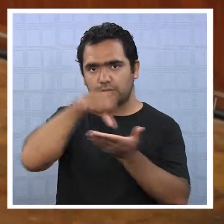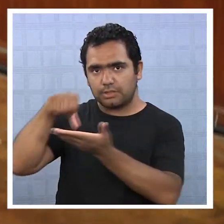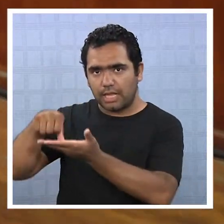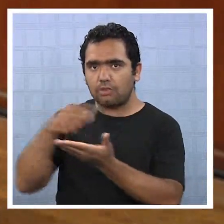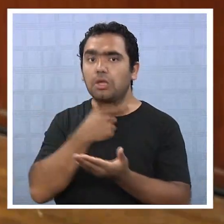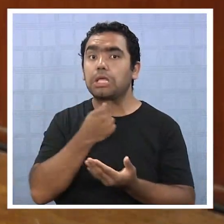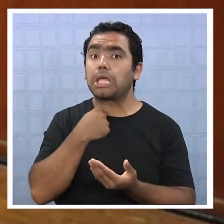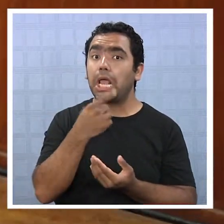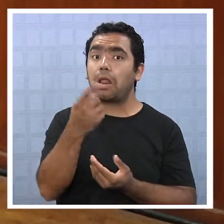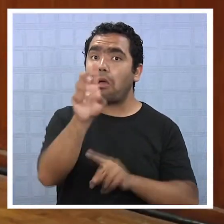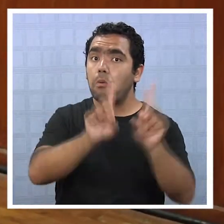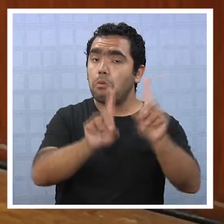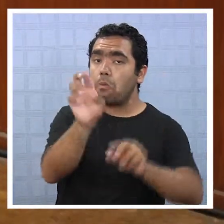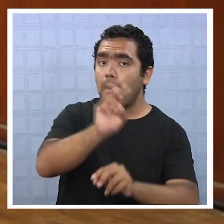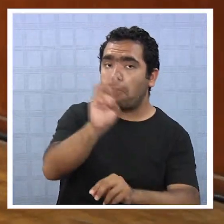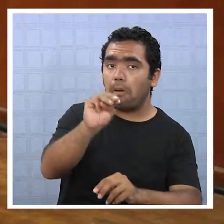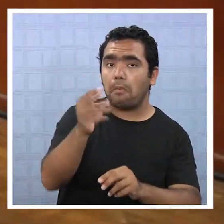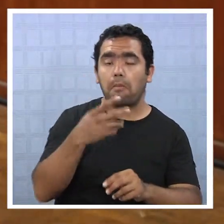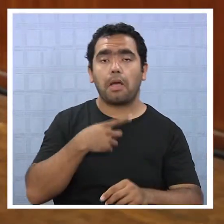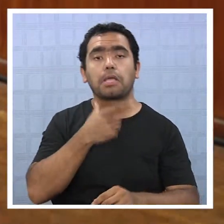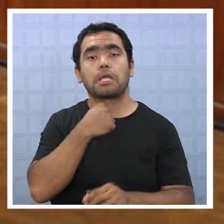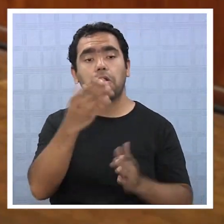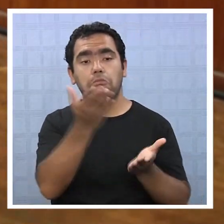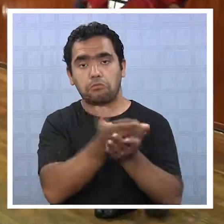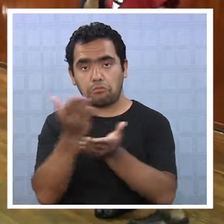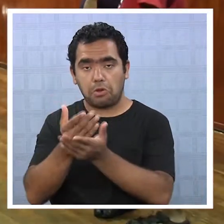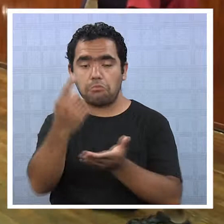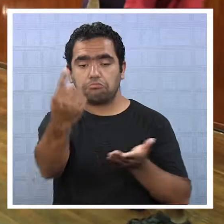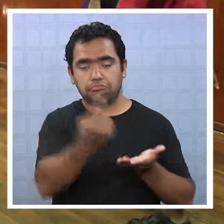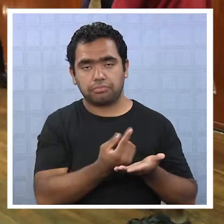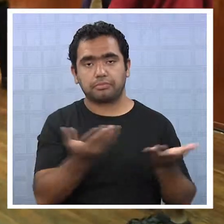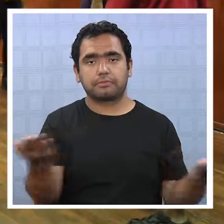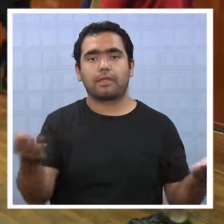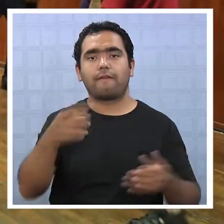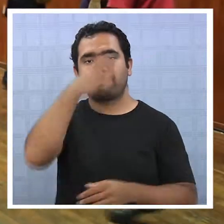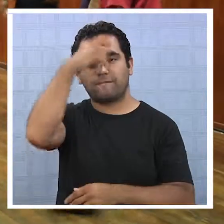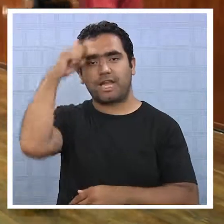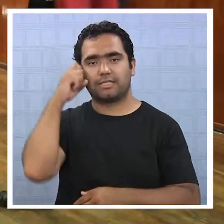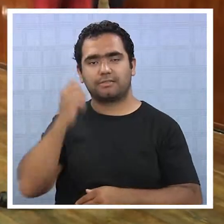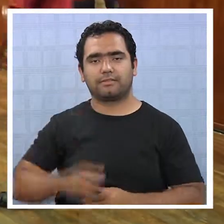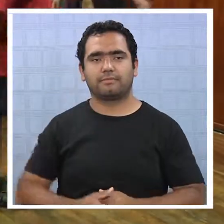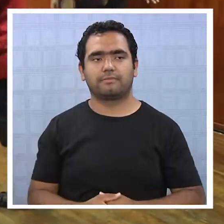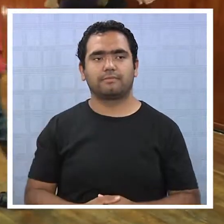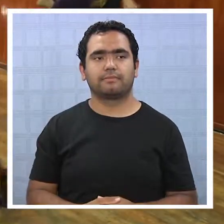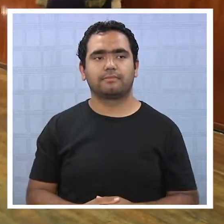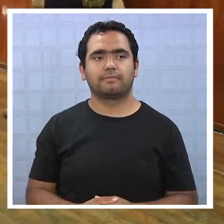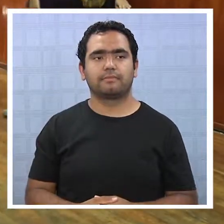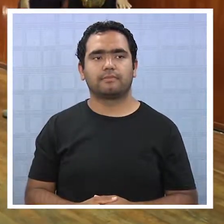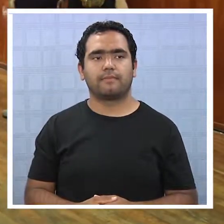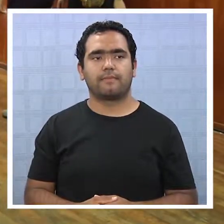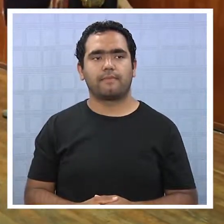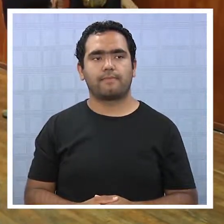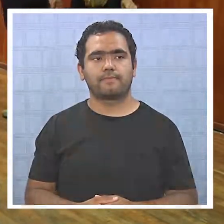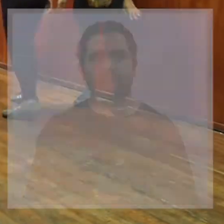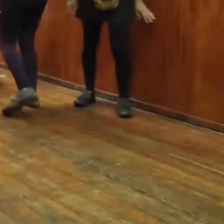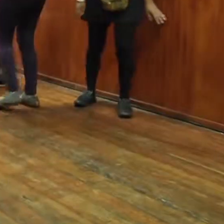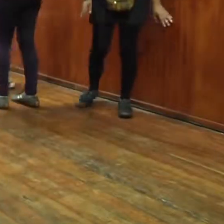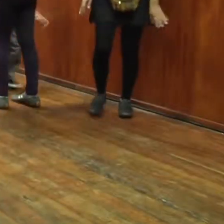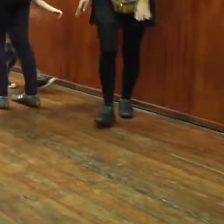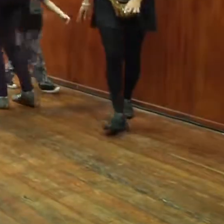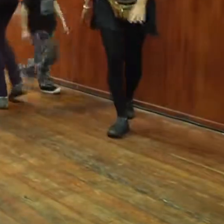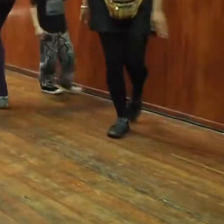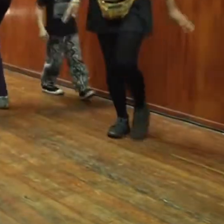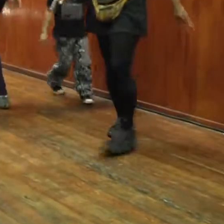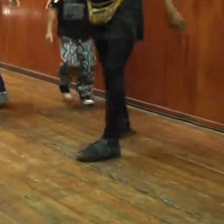dos centros si algún papá quiere que su hijo vaya a la escuela de verano estas vacaciones. Compañeros, y los saludan. Gracias,